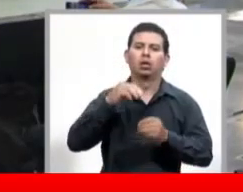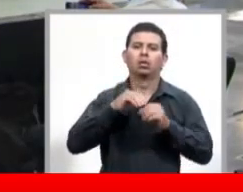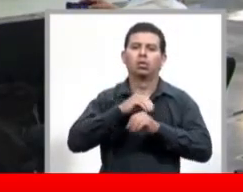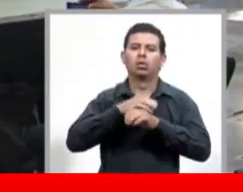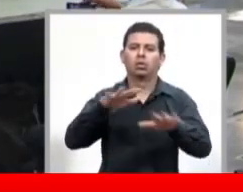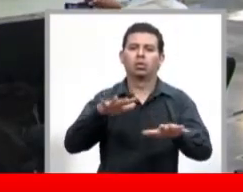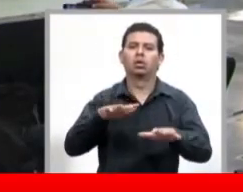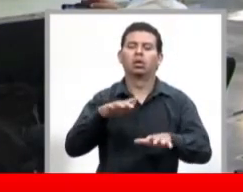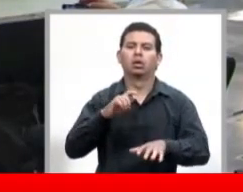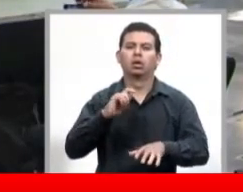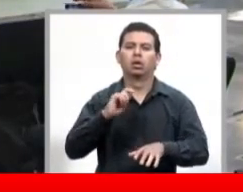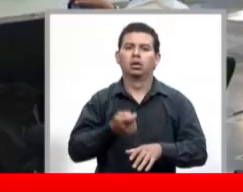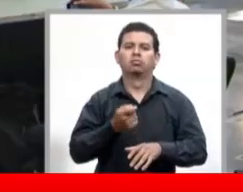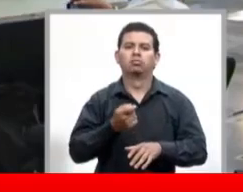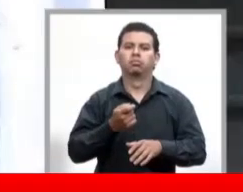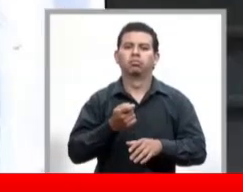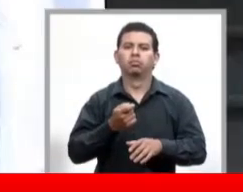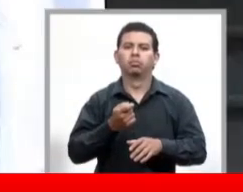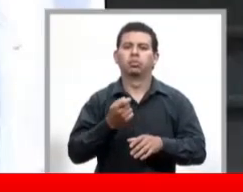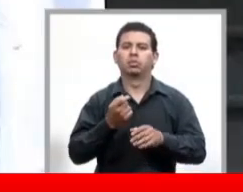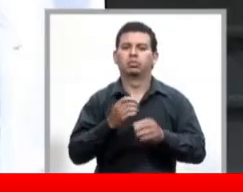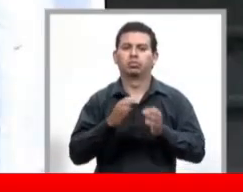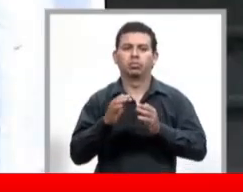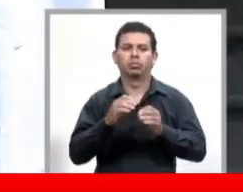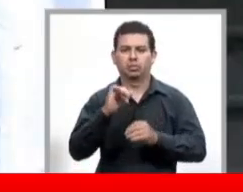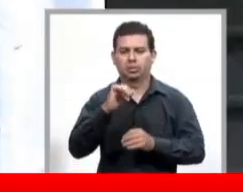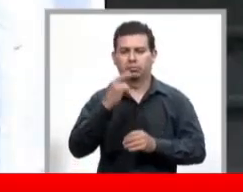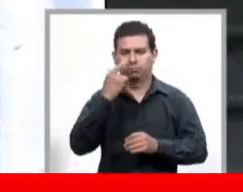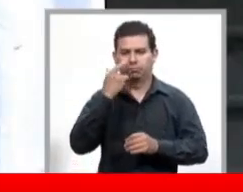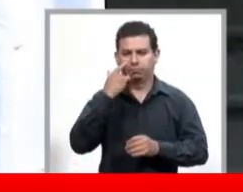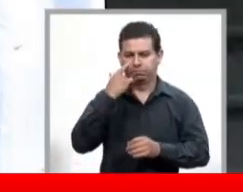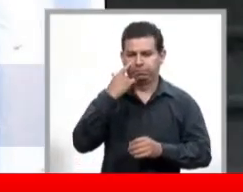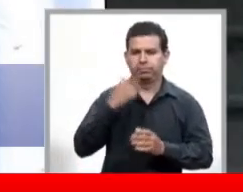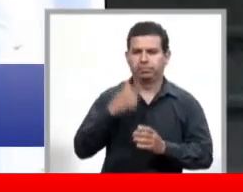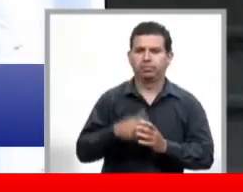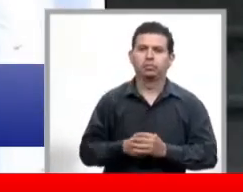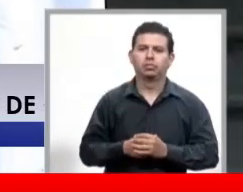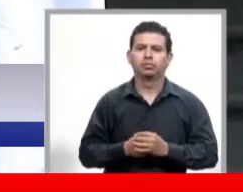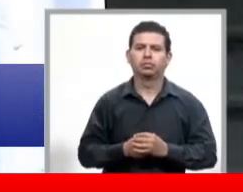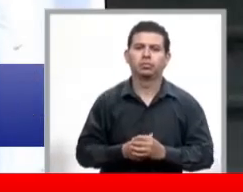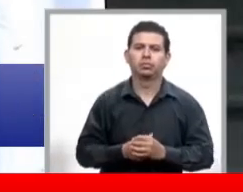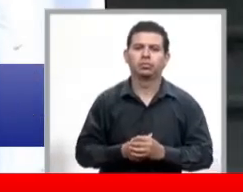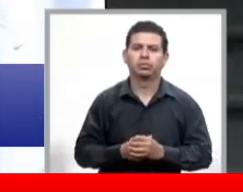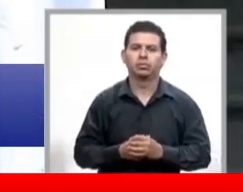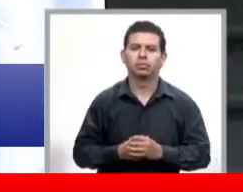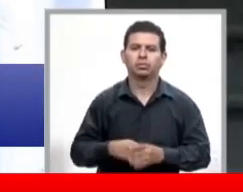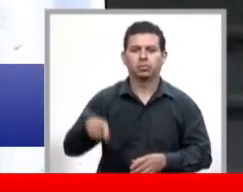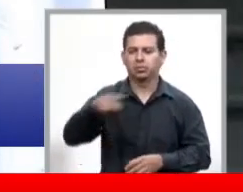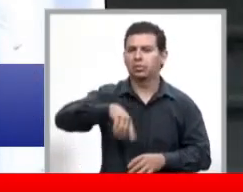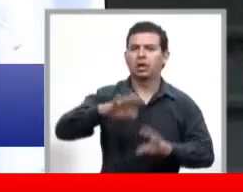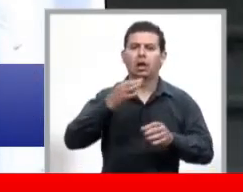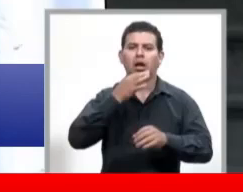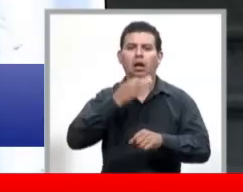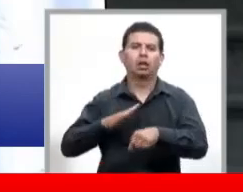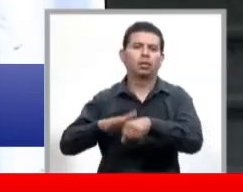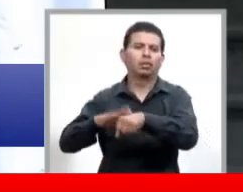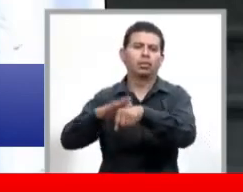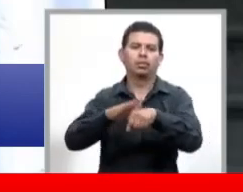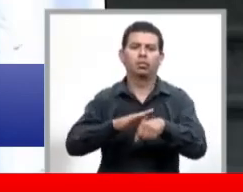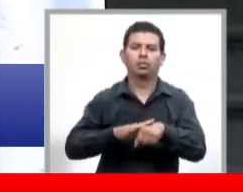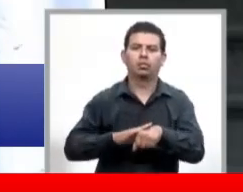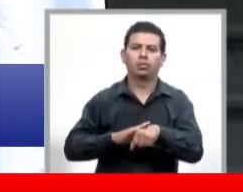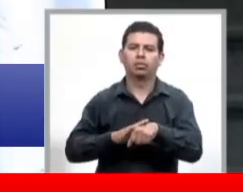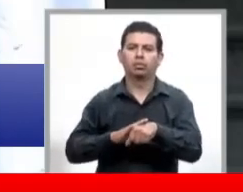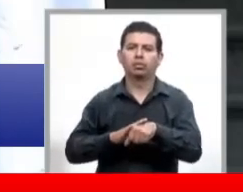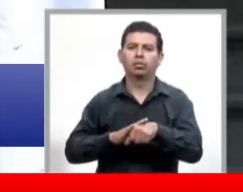viviendo. Por favor, gracias. Bueno, primero reiterar que todo lo que hemos anunciado se apega